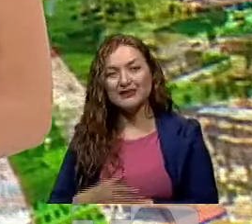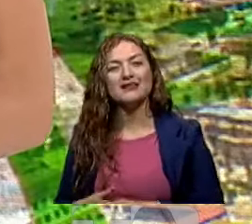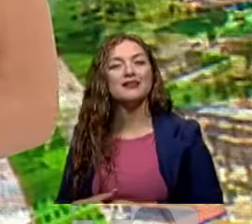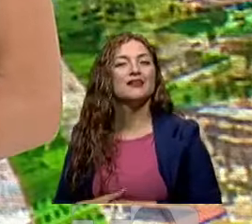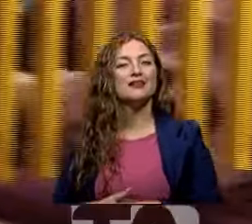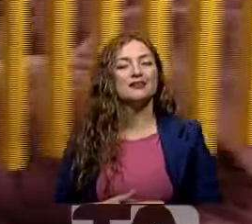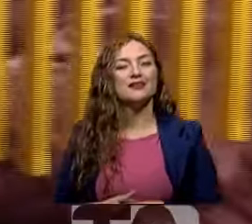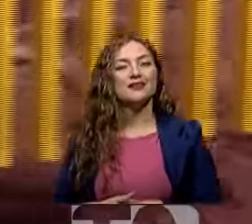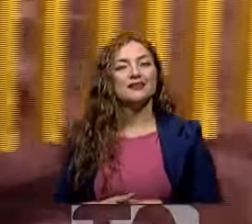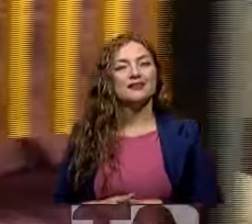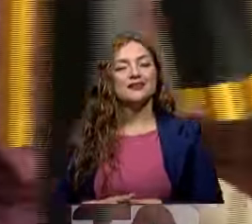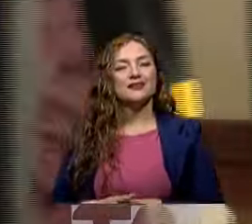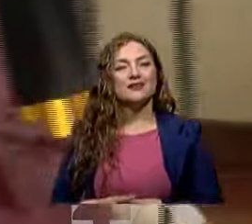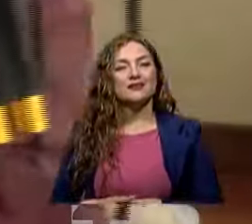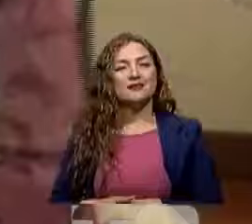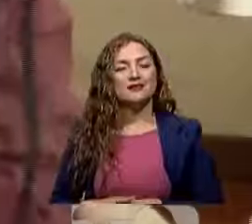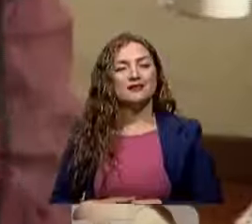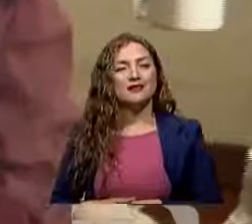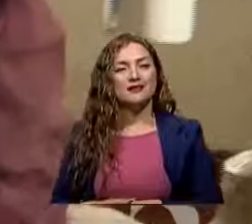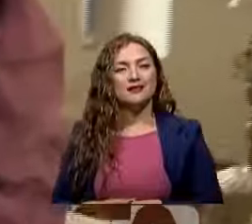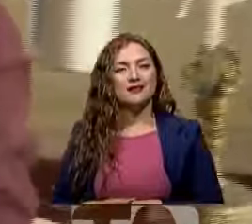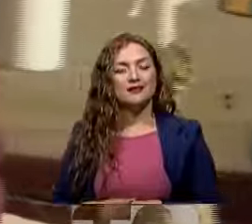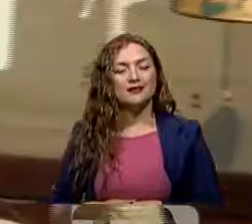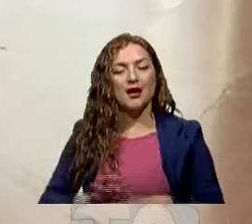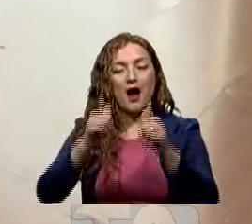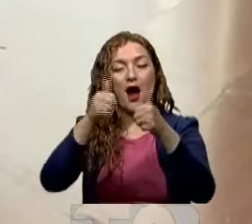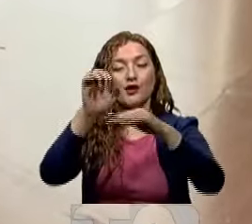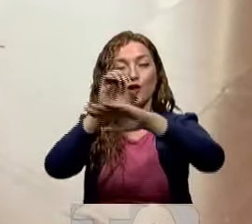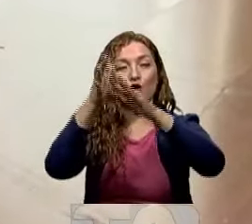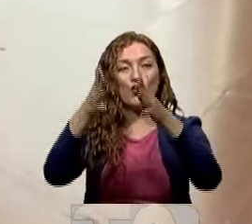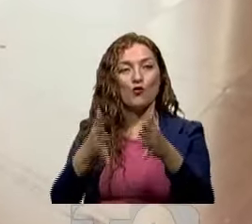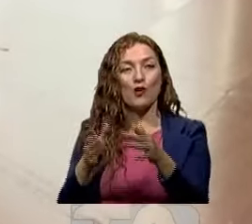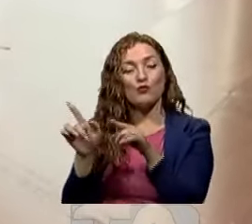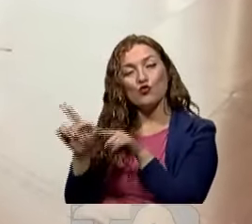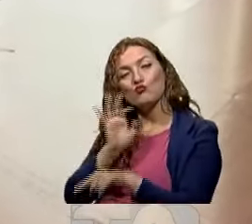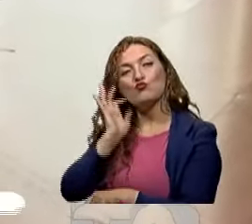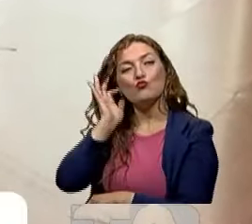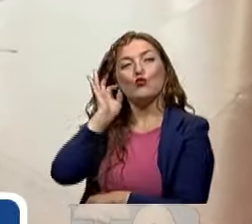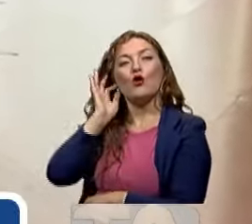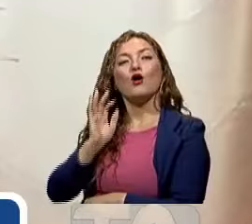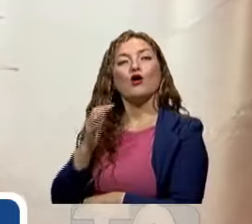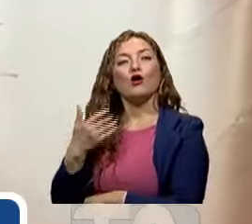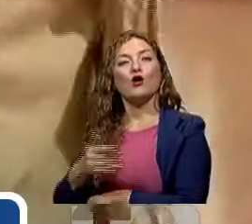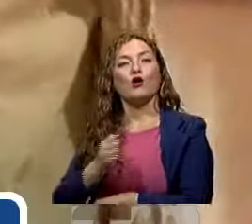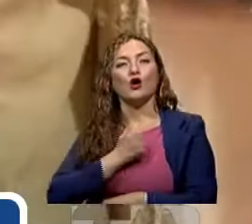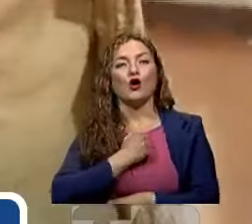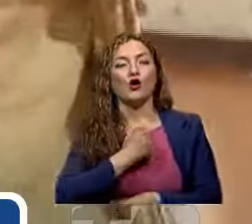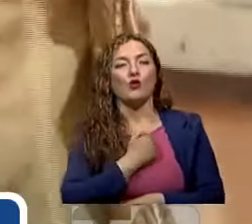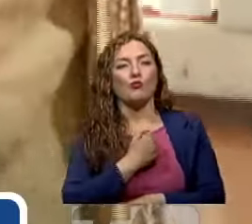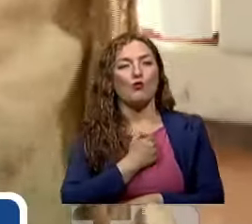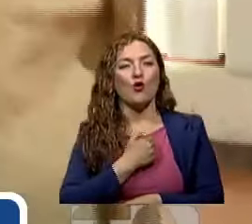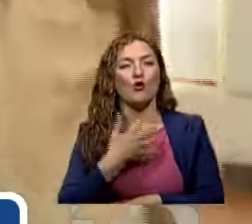reportaje. En el corazón del arte ecuatoriano, Susana Reyes brilla con una luz propia que